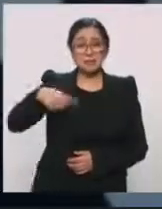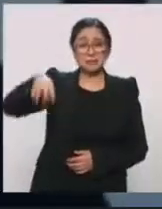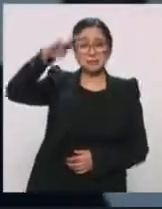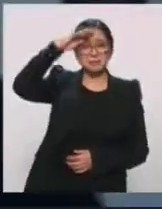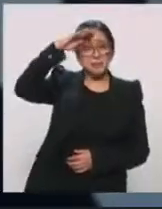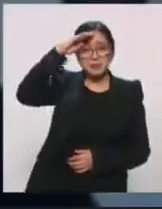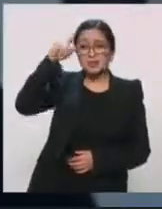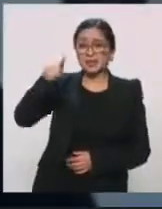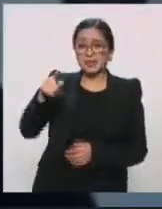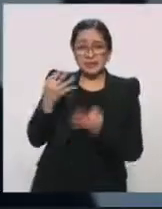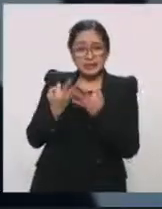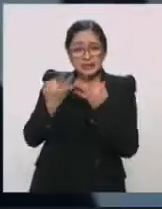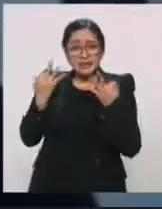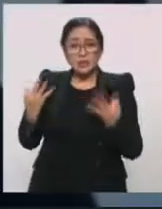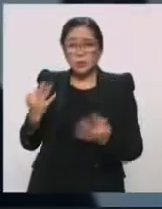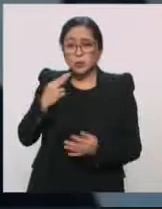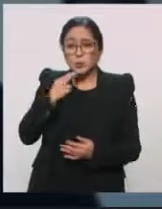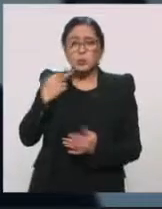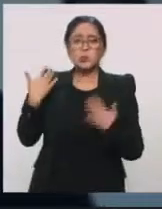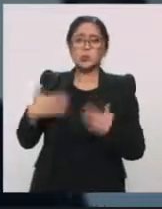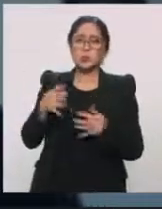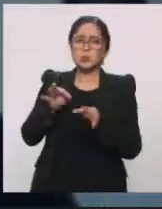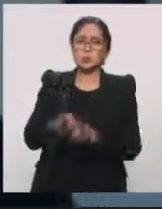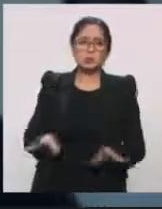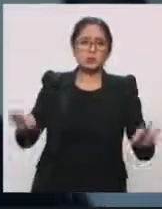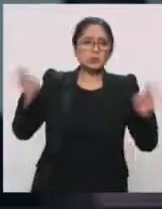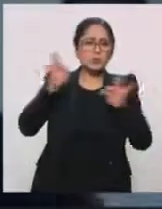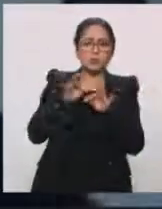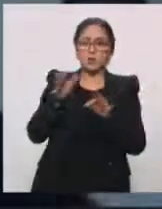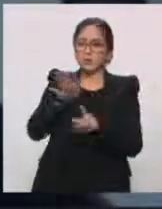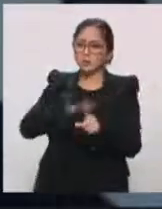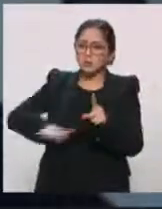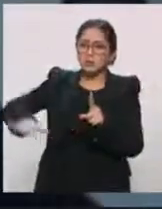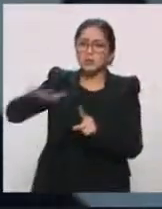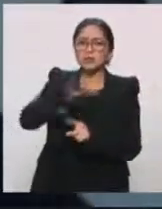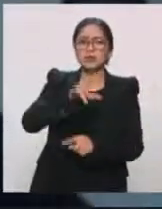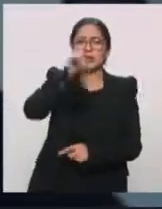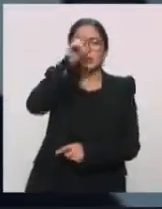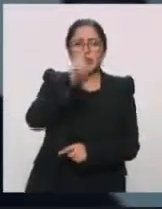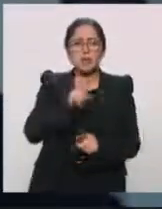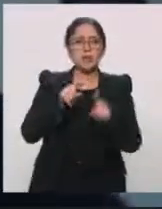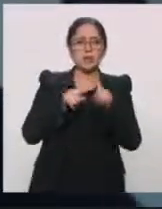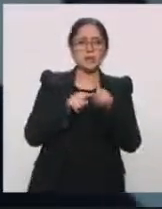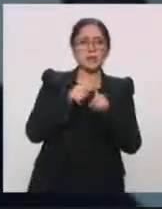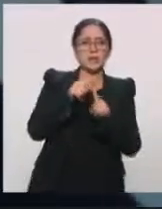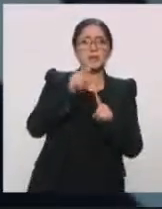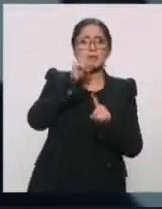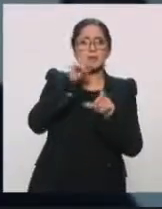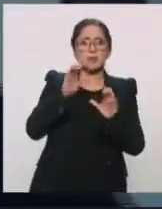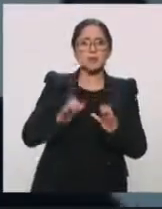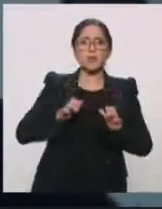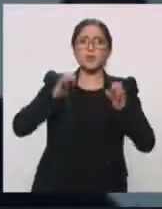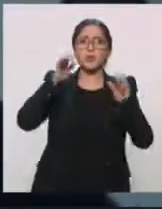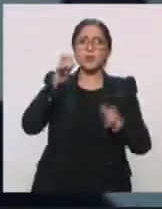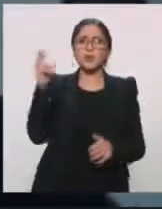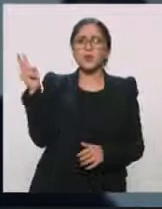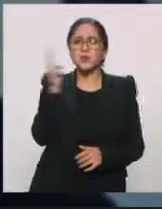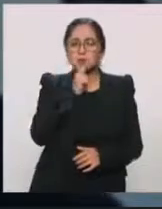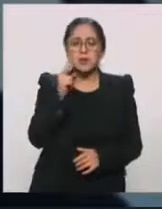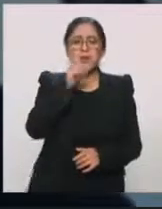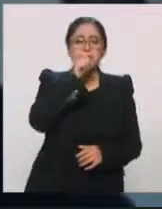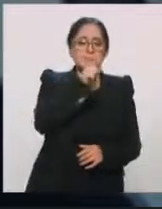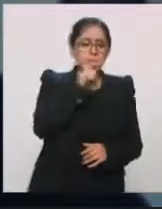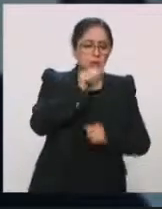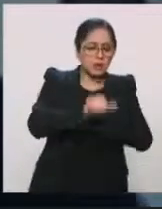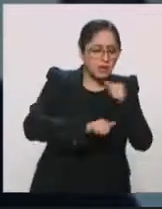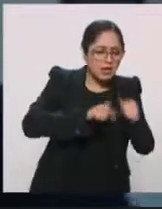para nosotros, para nuestra sociedad, para nuestra agua, para nuestra temperatura, para nuestra calidad del aire, para la vida de las especies, para